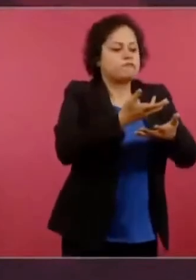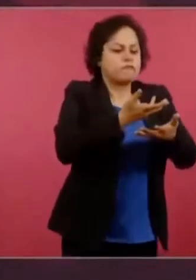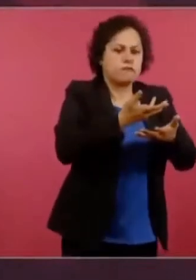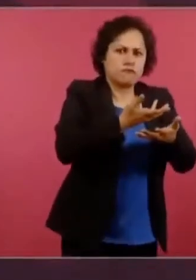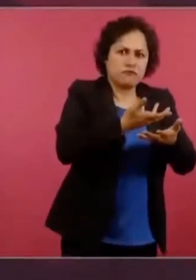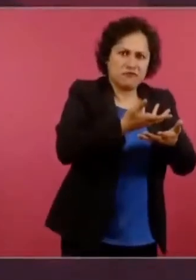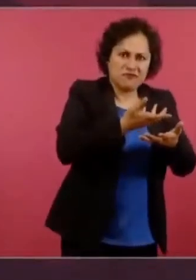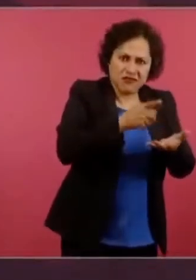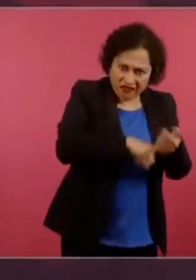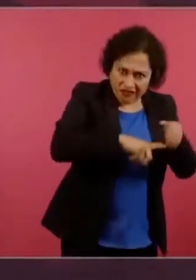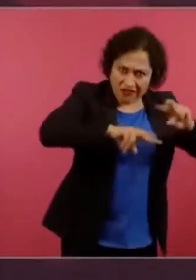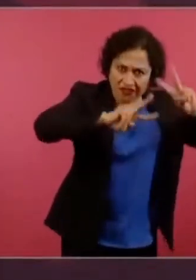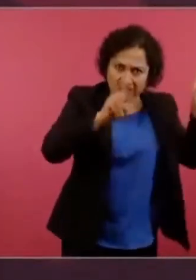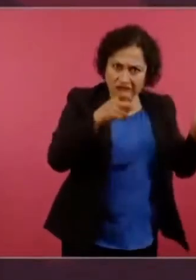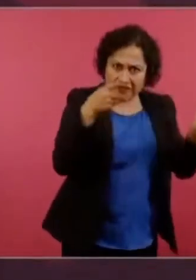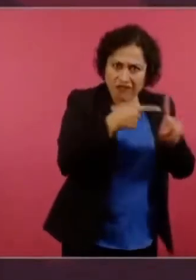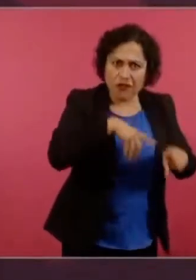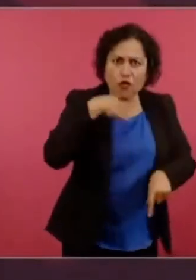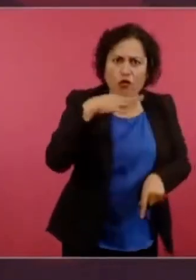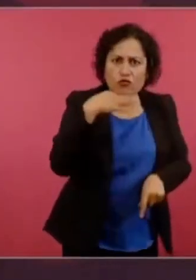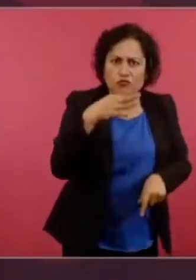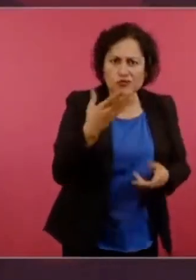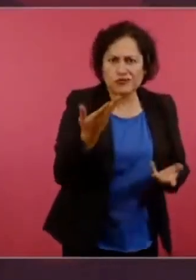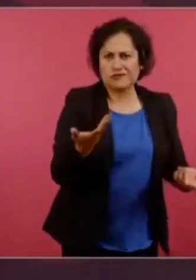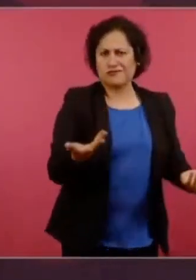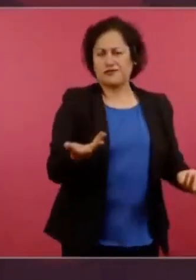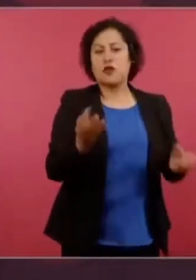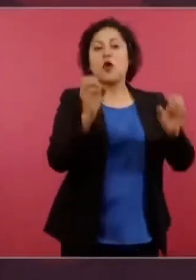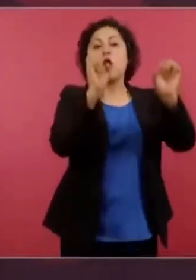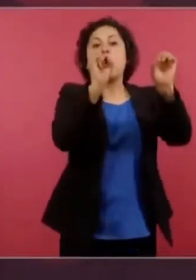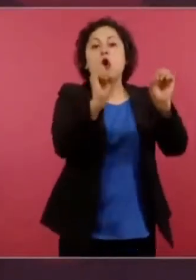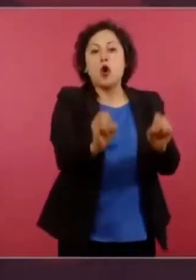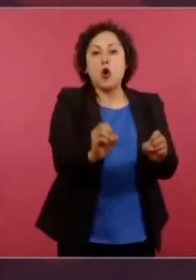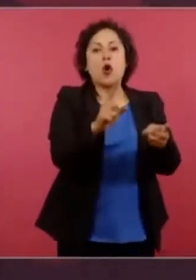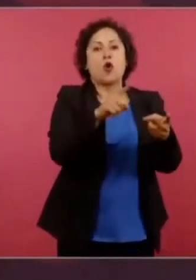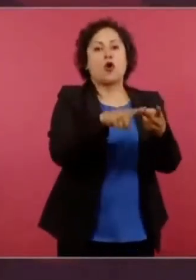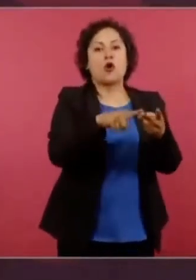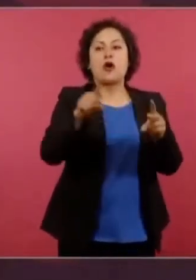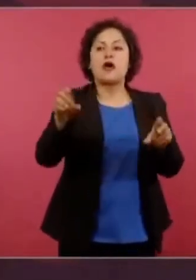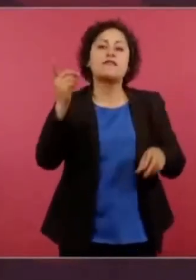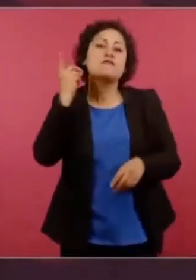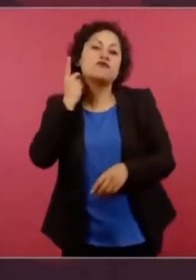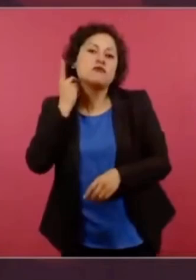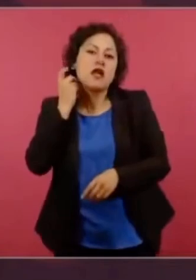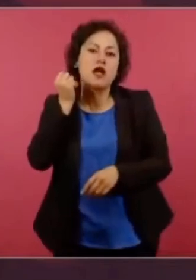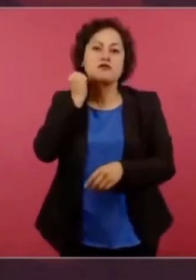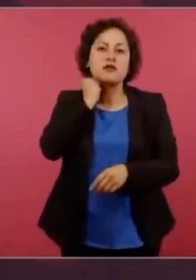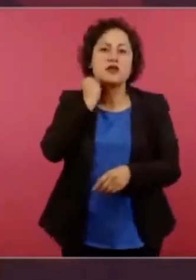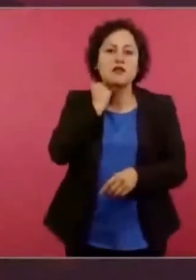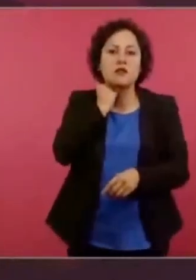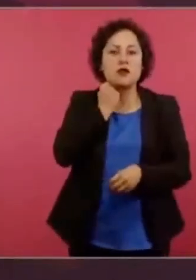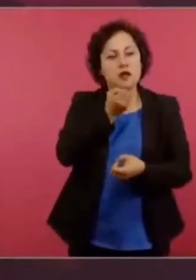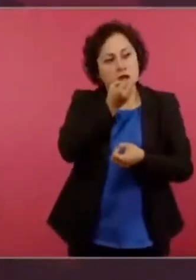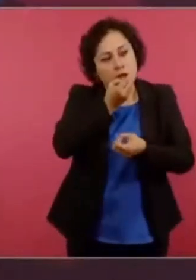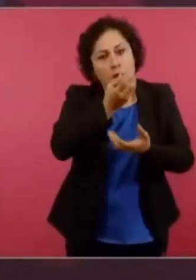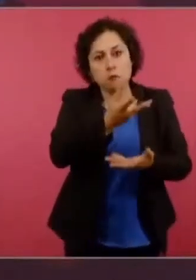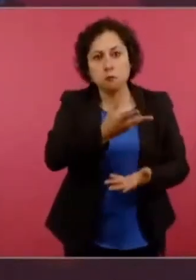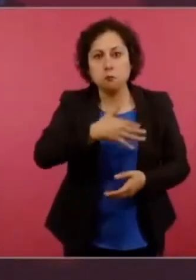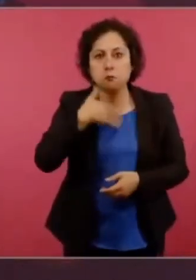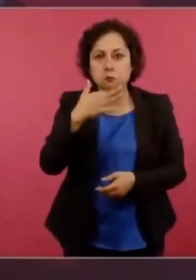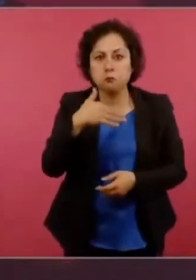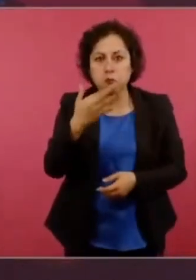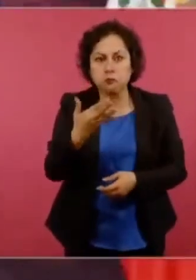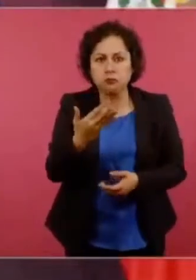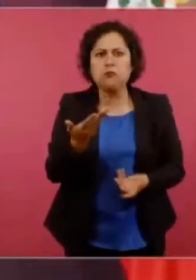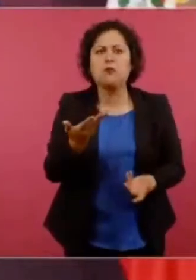Cámara, en la academia, en las universidades, no existía la corrupción.